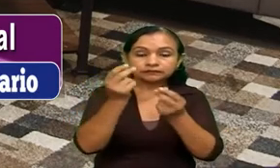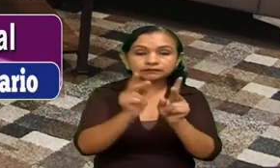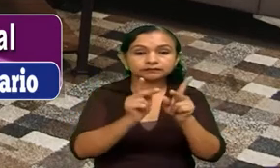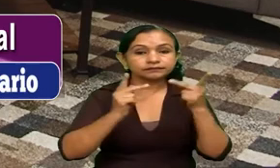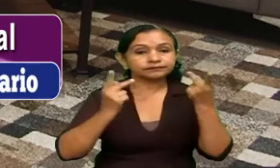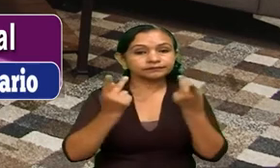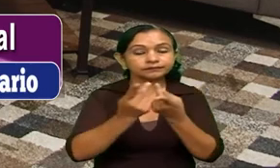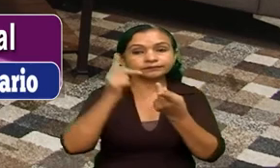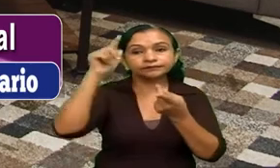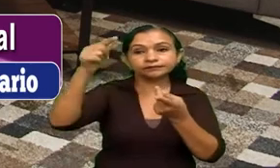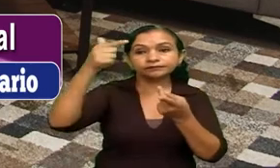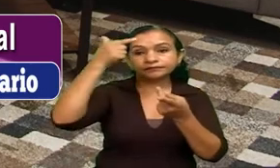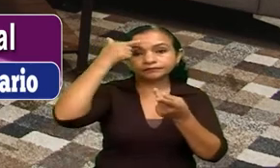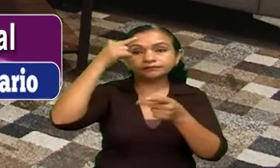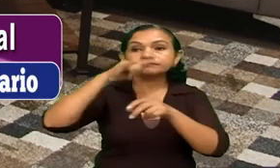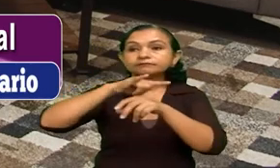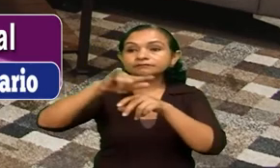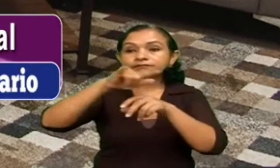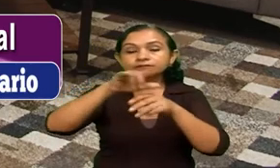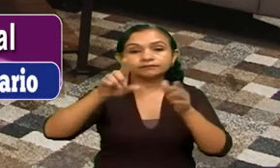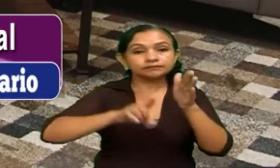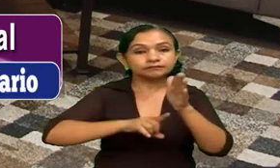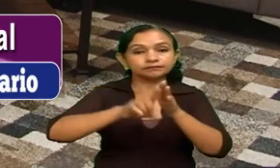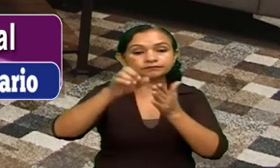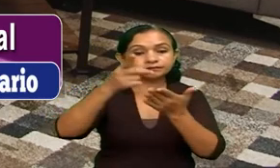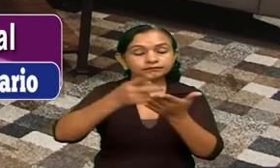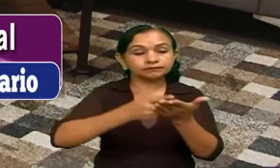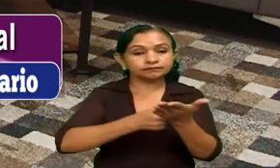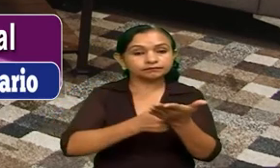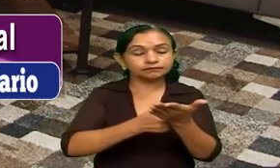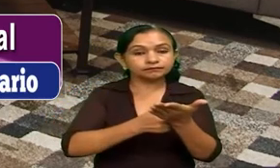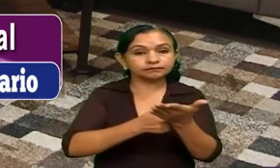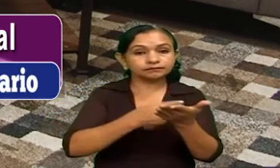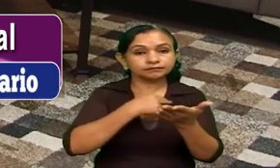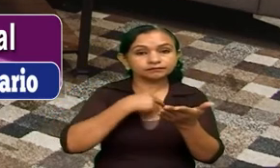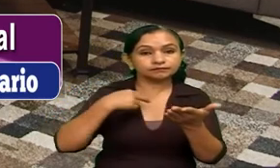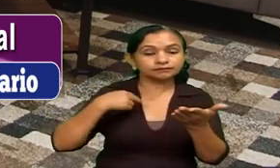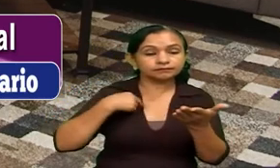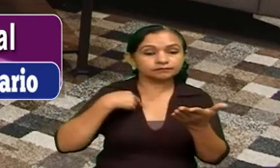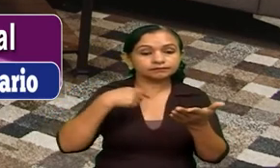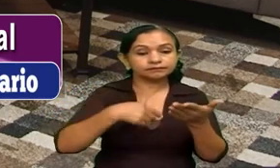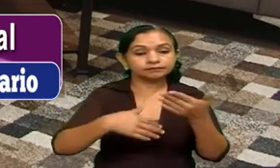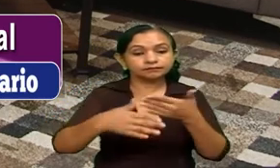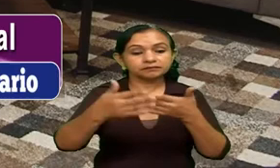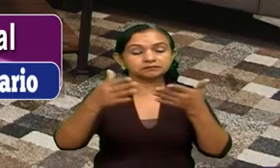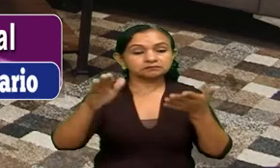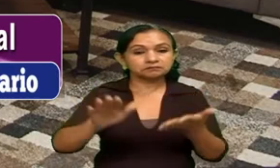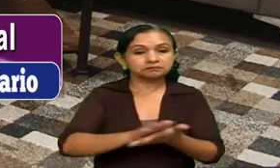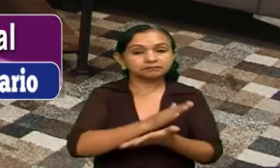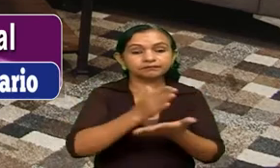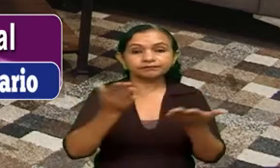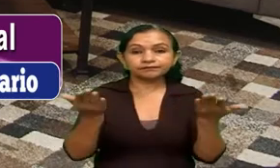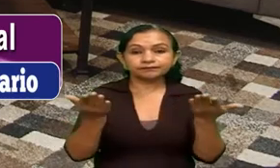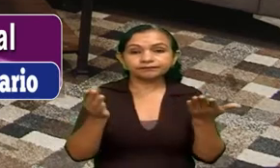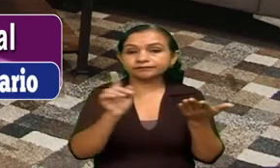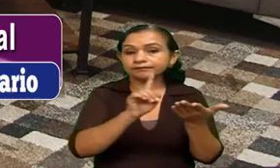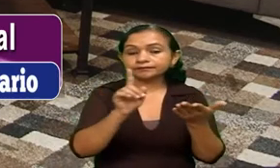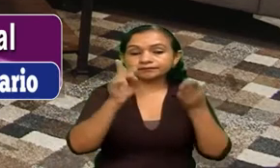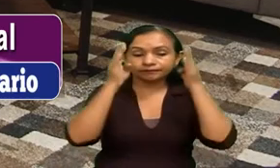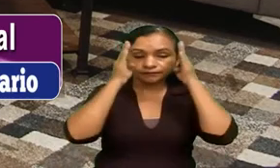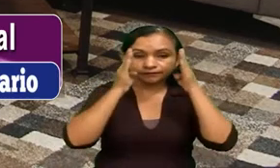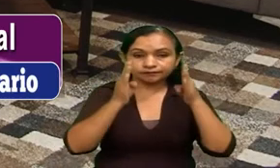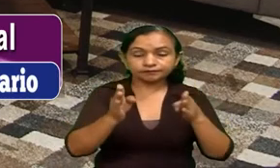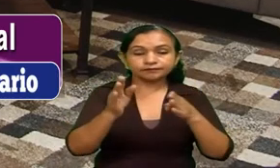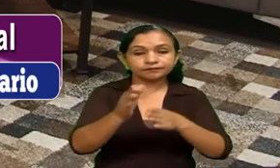a nuestro gobierno desarrollar estos proyectos y que se vayan a deteriorar por no atenderlo